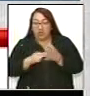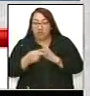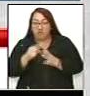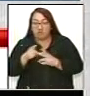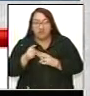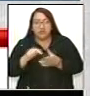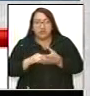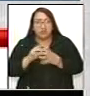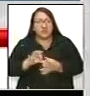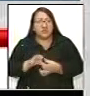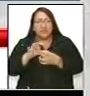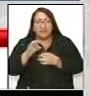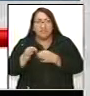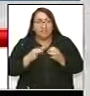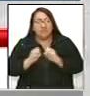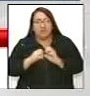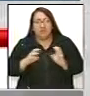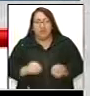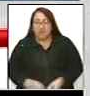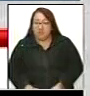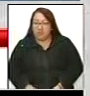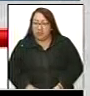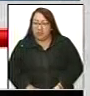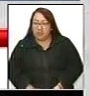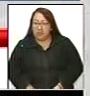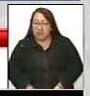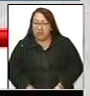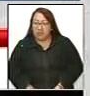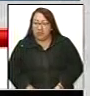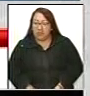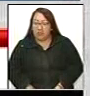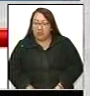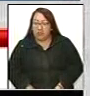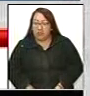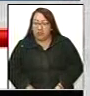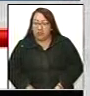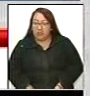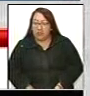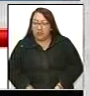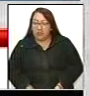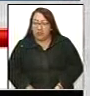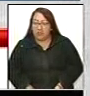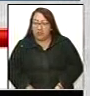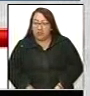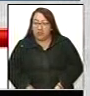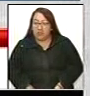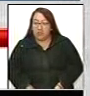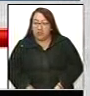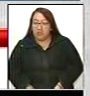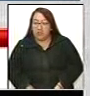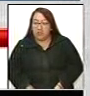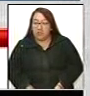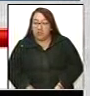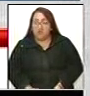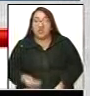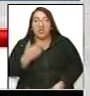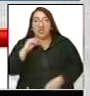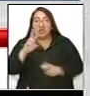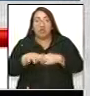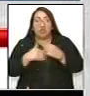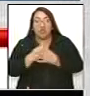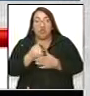ser absolutamente precisos. Entonces, ¿quién revisó estos textos? ¿Quién pasó? ¿Cuál fue el filtro? Todos estos